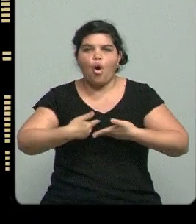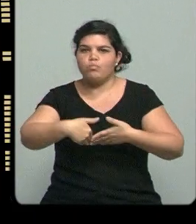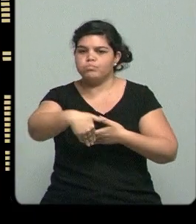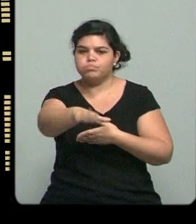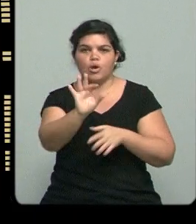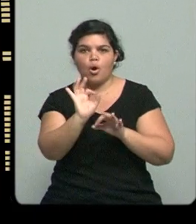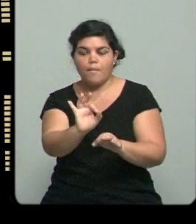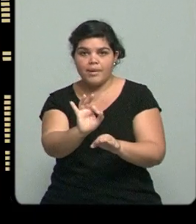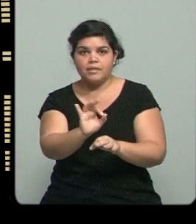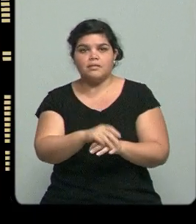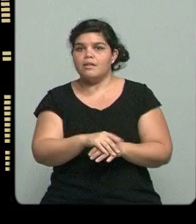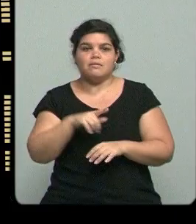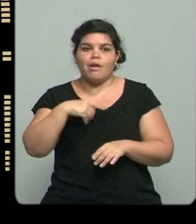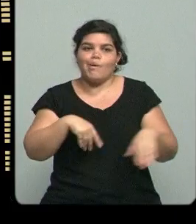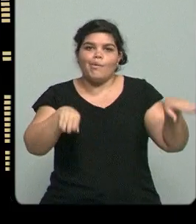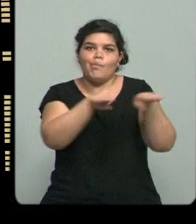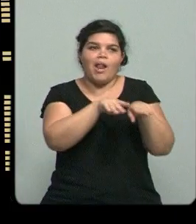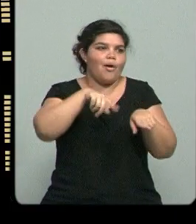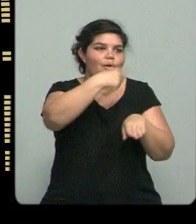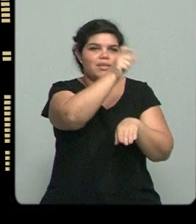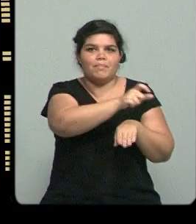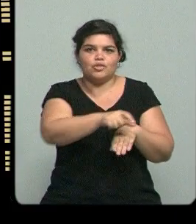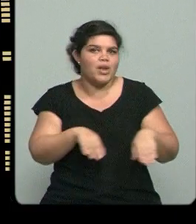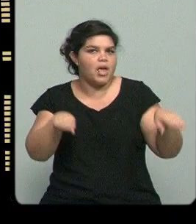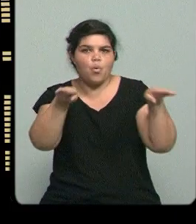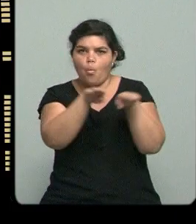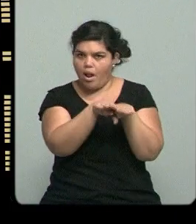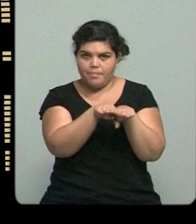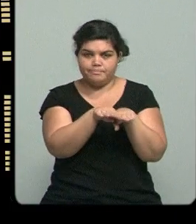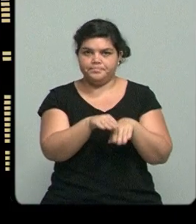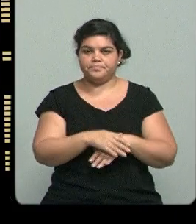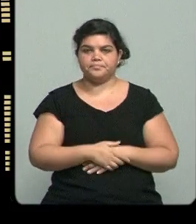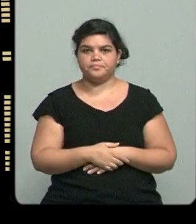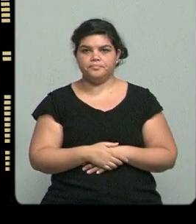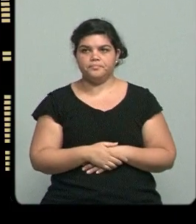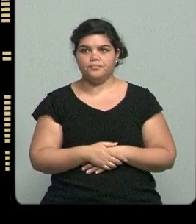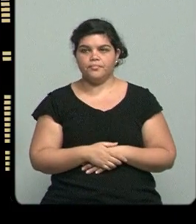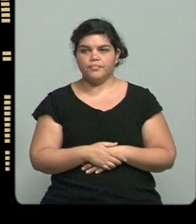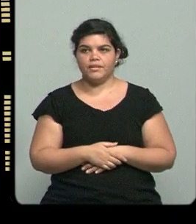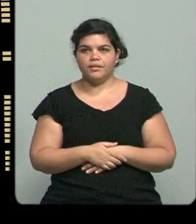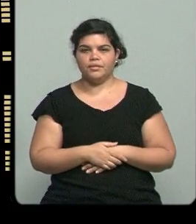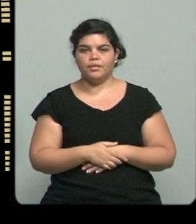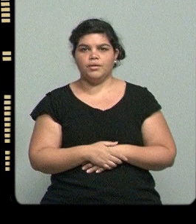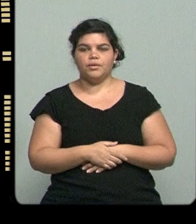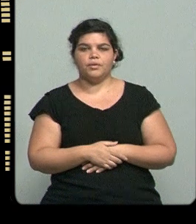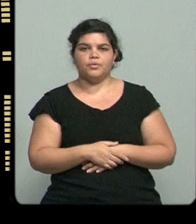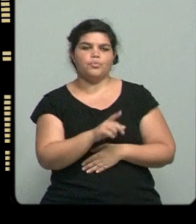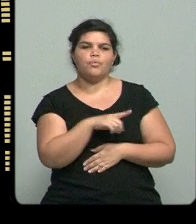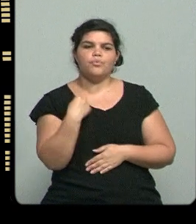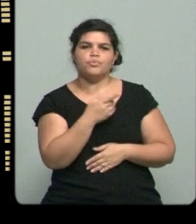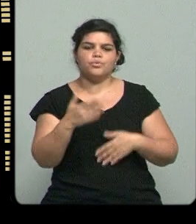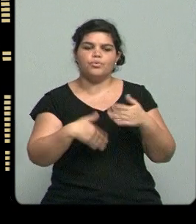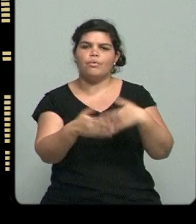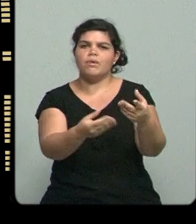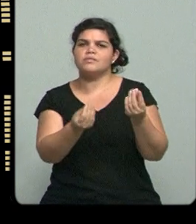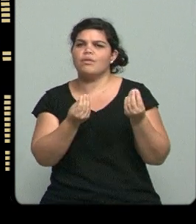en igualdad de condiciones que el resto de las personas. ¿Y cómo hemos avanzado, pensando en el mundo y Argentina específicamente, cómo ha avanzado